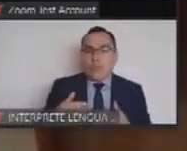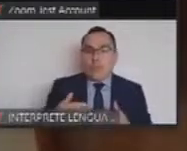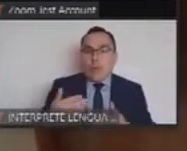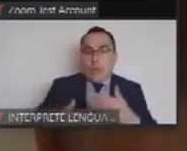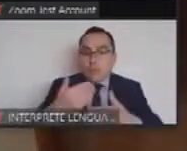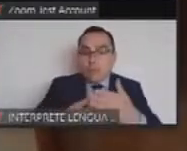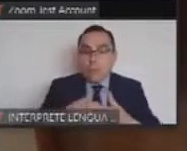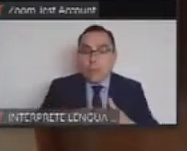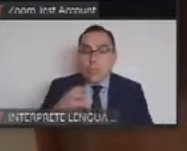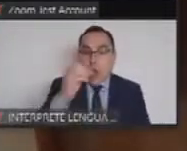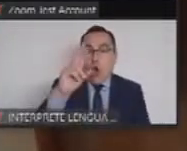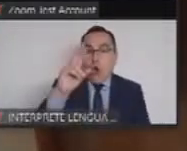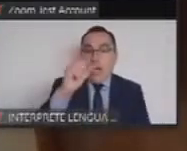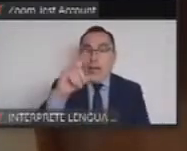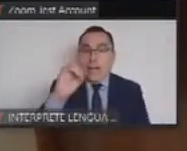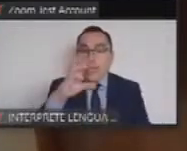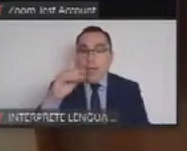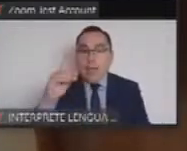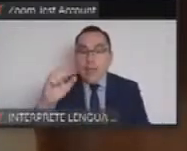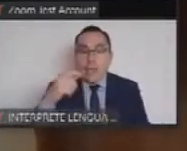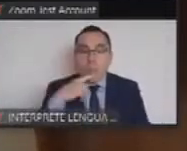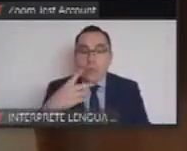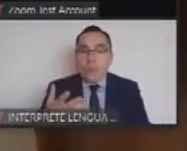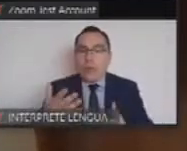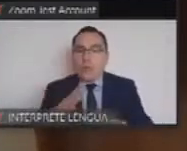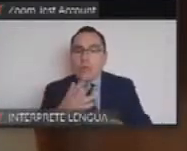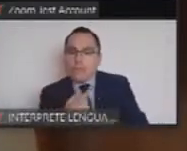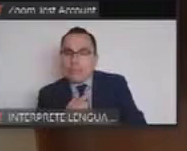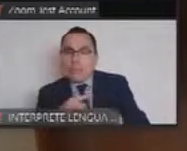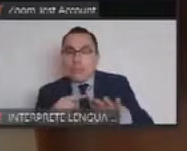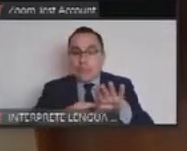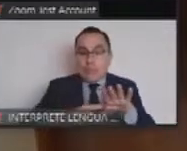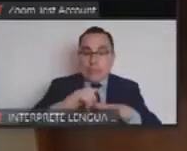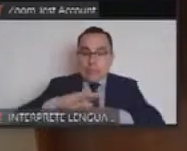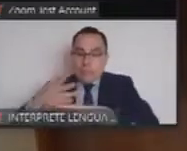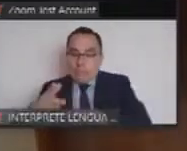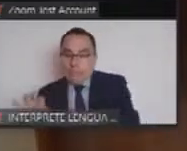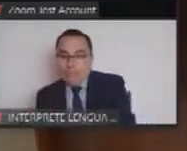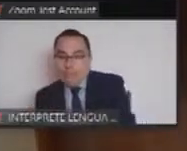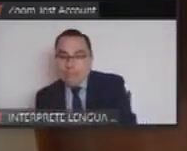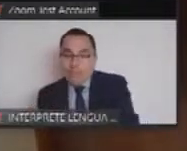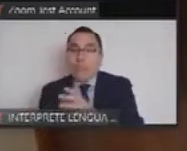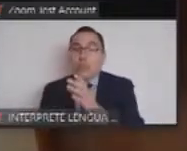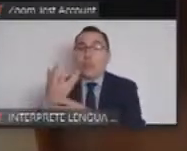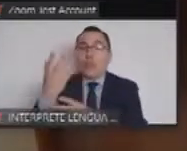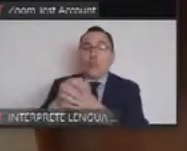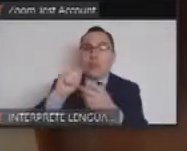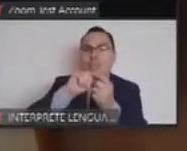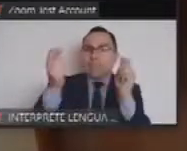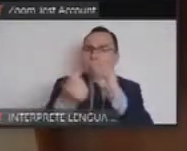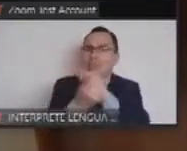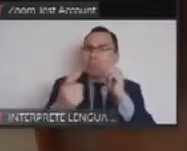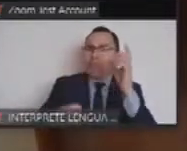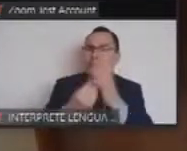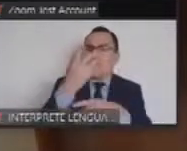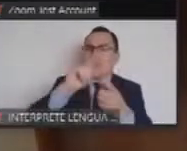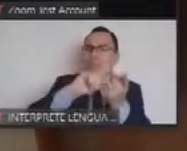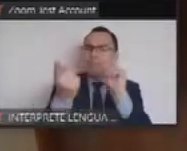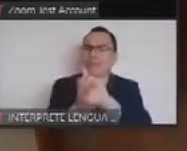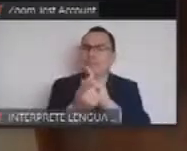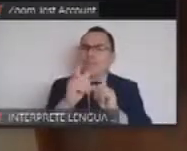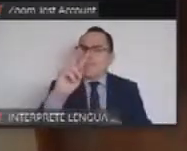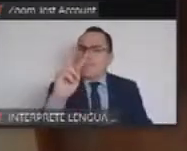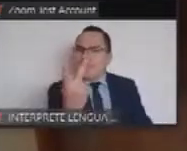reforma procesal penal, el uso de las tecnologías, el cambio, la idea